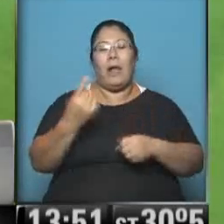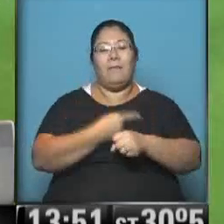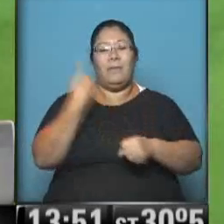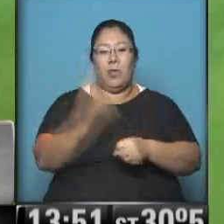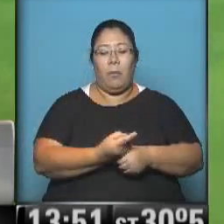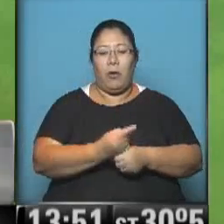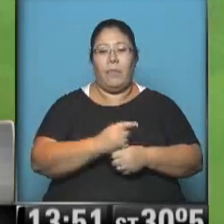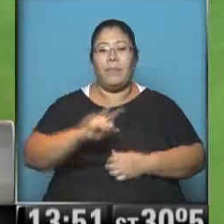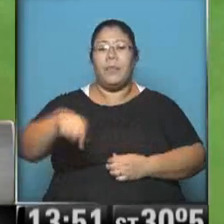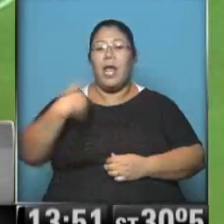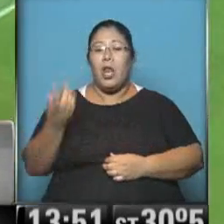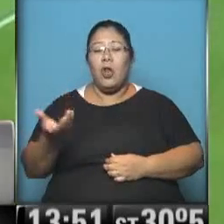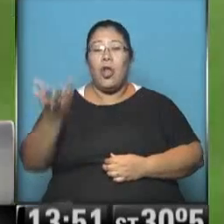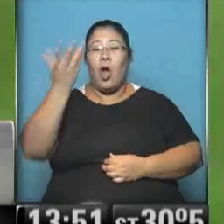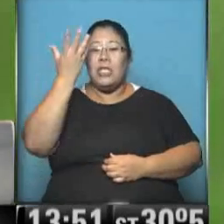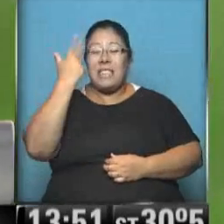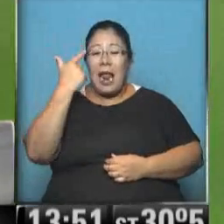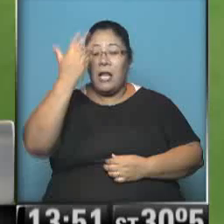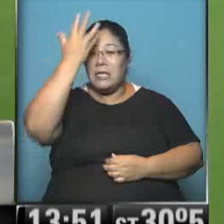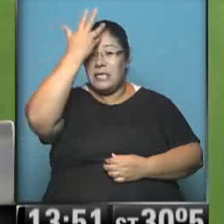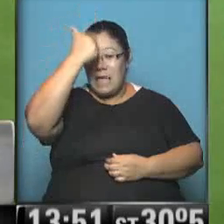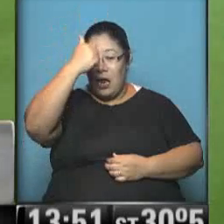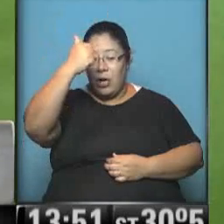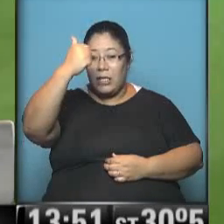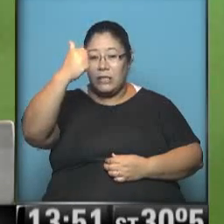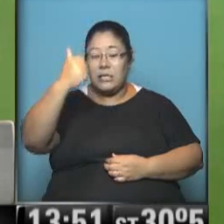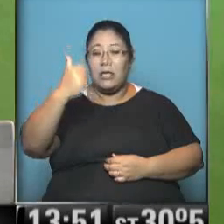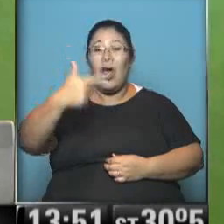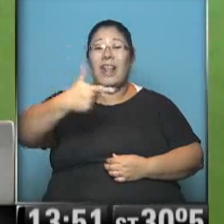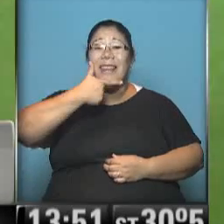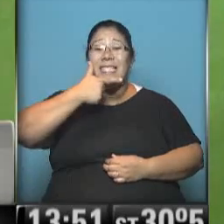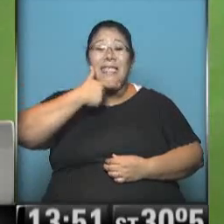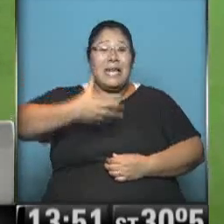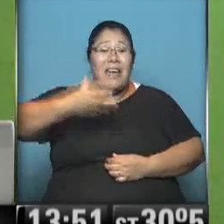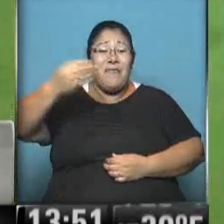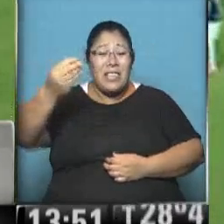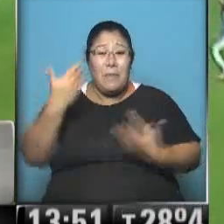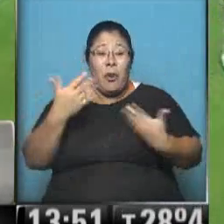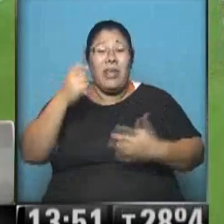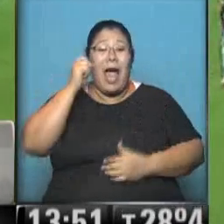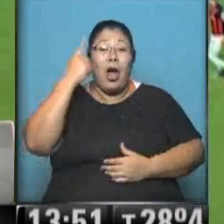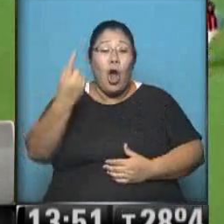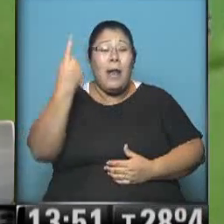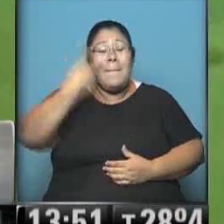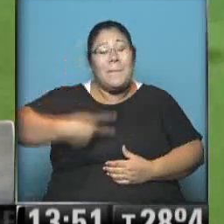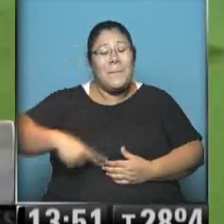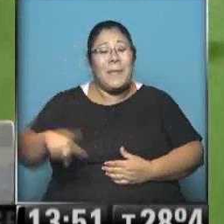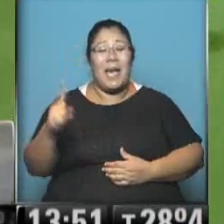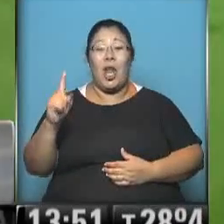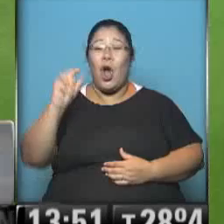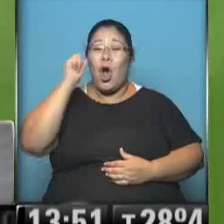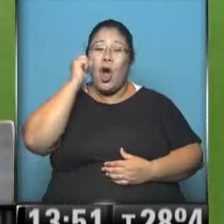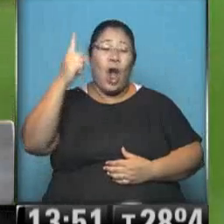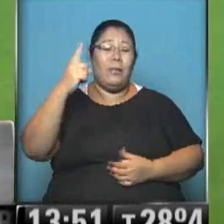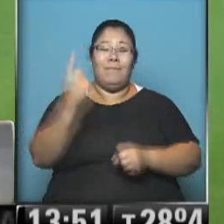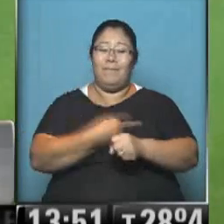Lorenzo. Fíjate, prácticamente San Lorenzo tuvo 17 situaciones de gol y terminó perdiendo el partido justamente porque no entró ninguna de esas. El cabezazo de